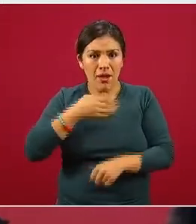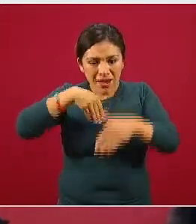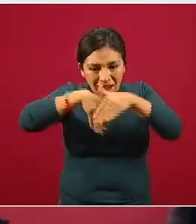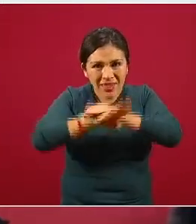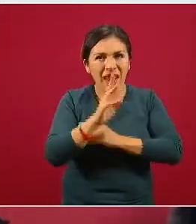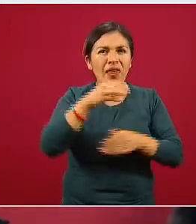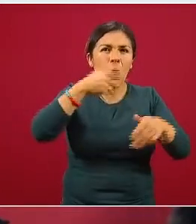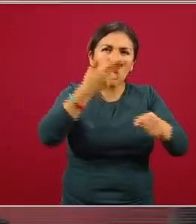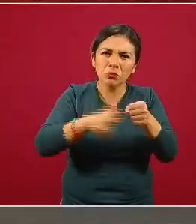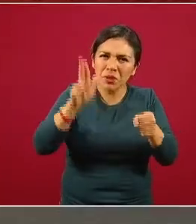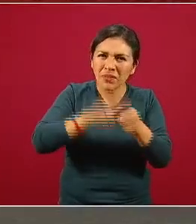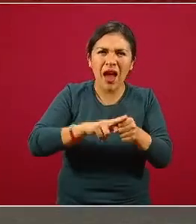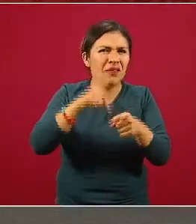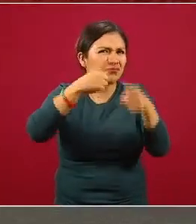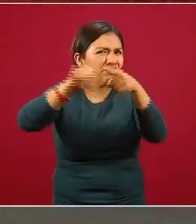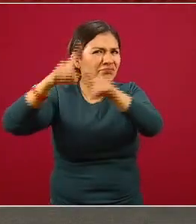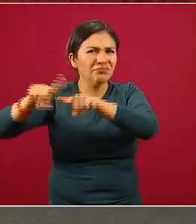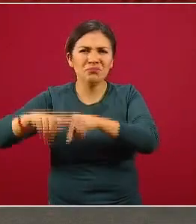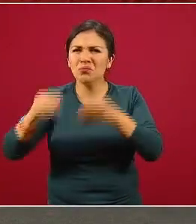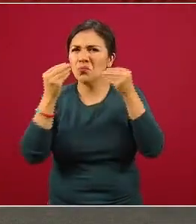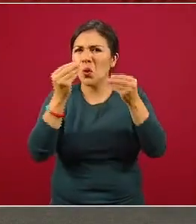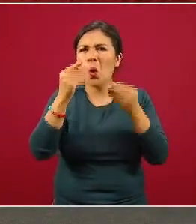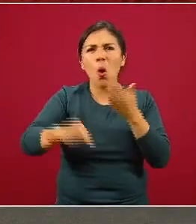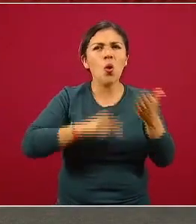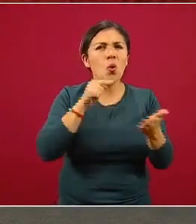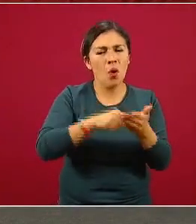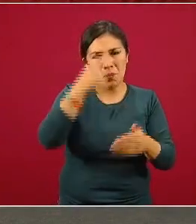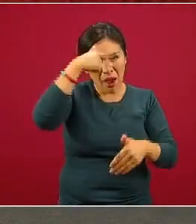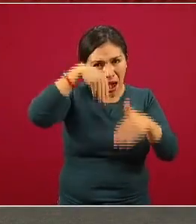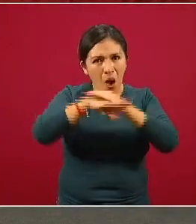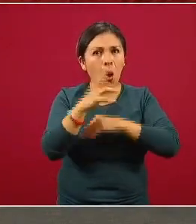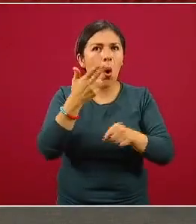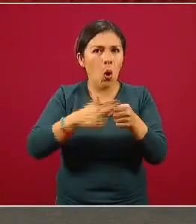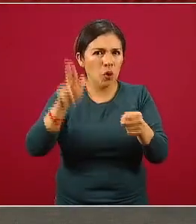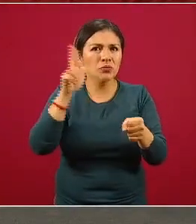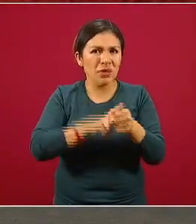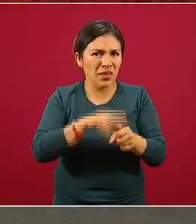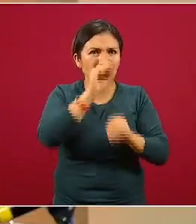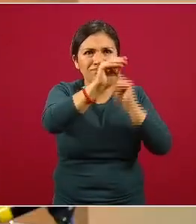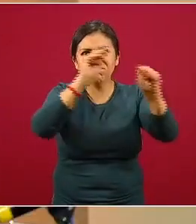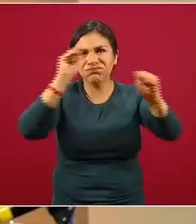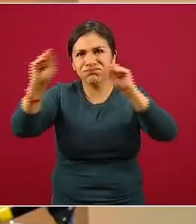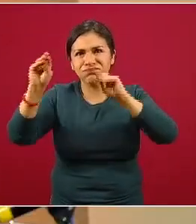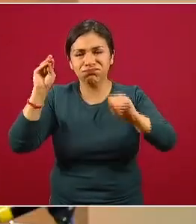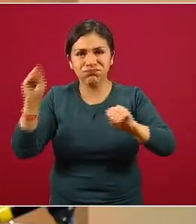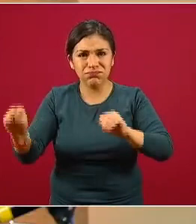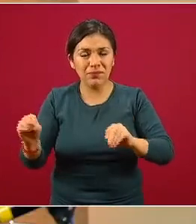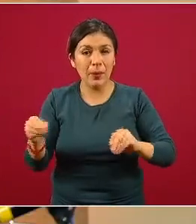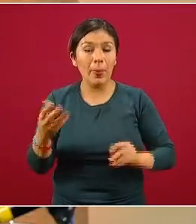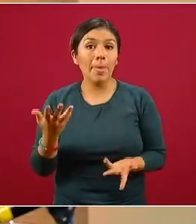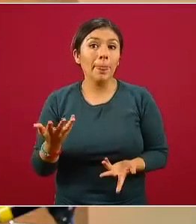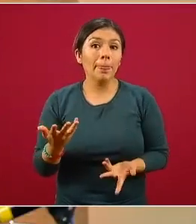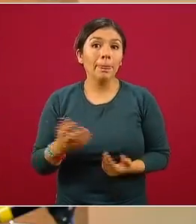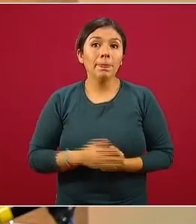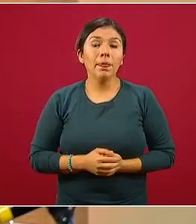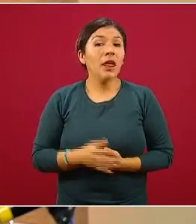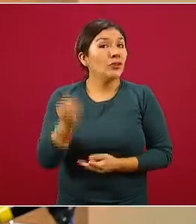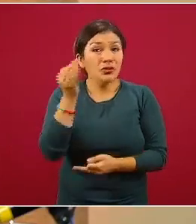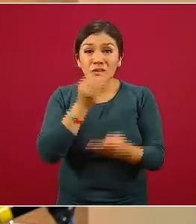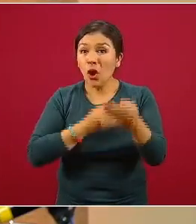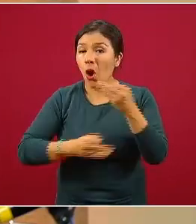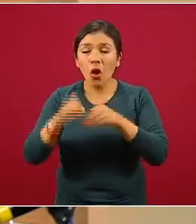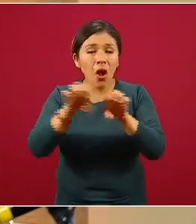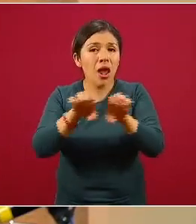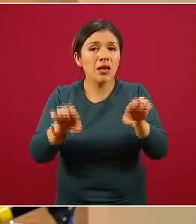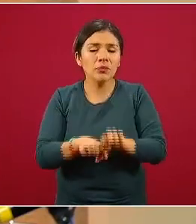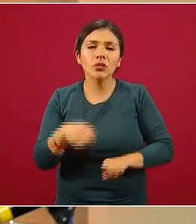entradas, en los accesos, en diferentes áreas de todos los servicios de salud. Bueno, todo el